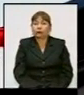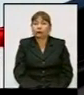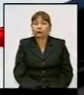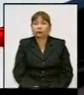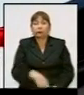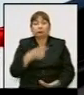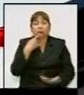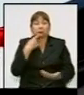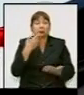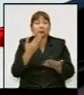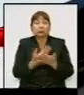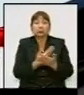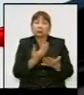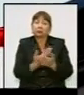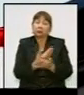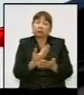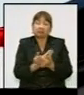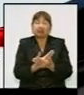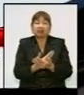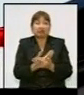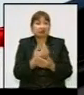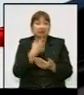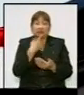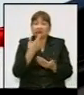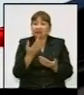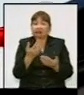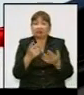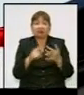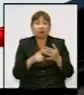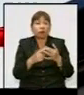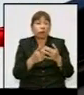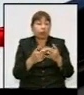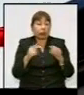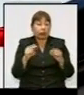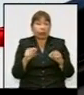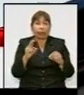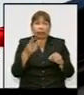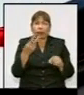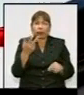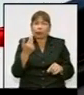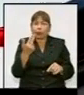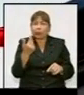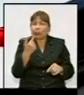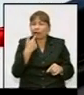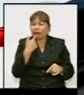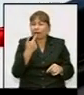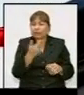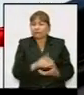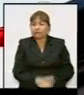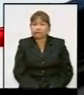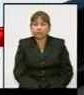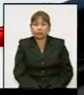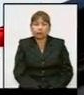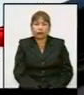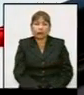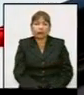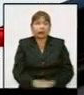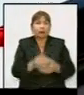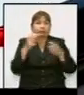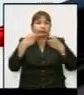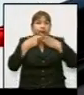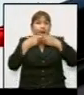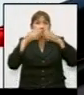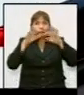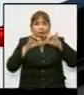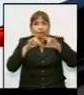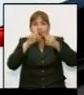Donde se inicializa en el año 2013 el tema de estas operaciones y recae sobre la edición de telemática por ser un